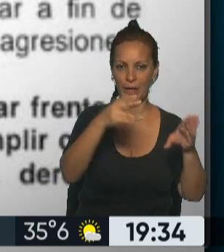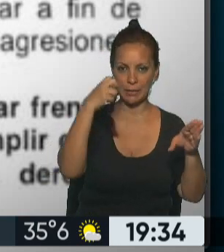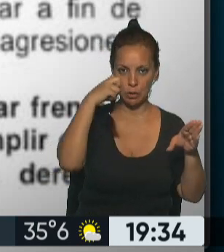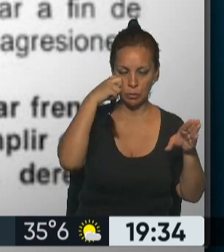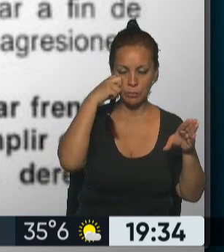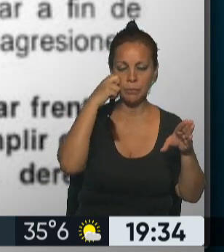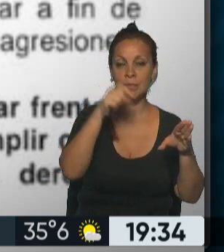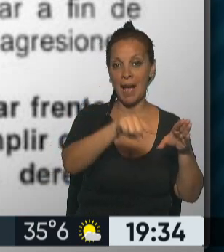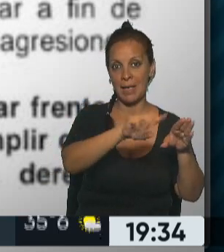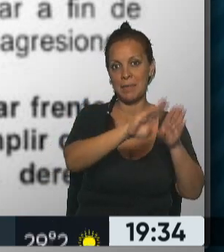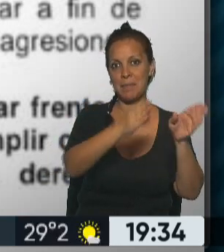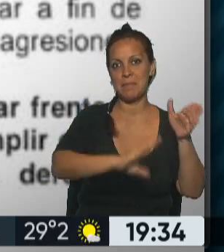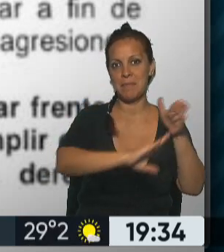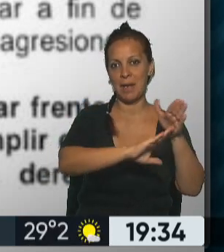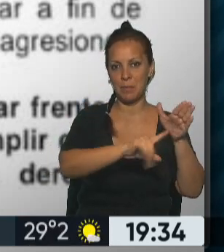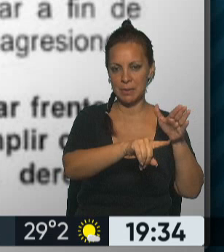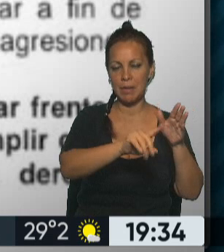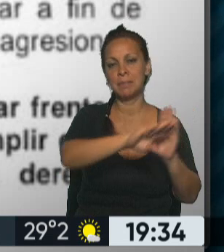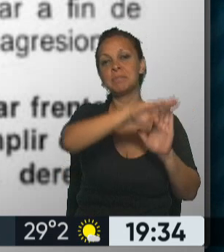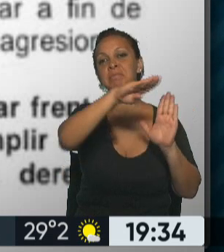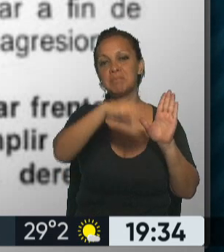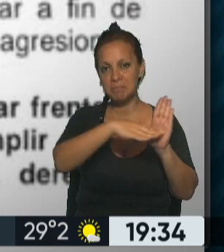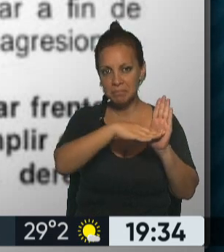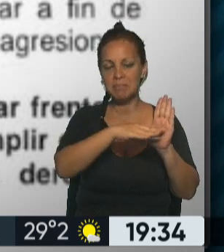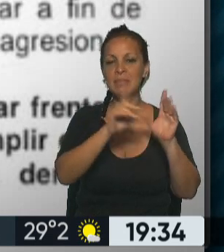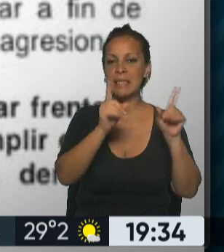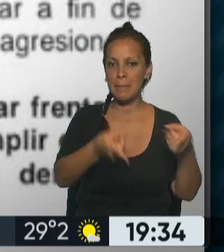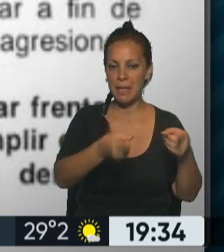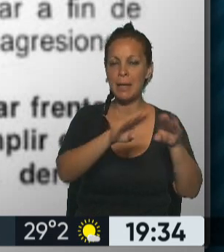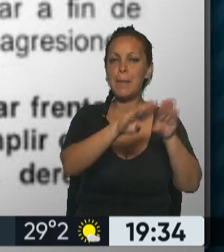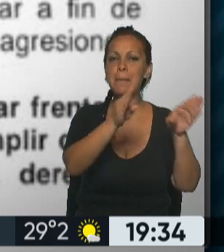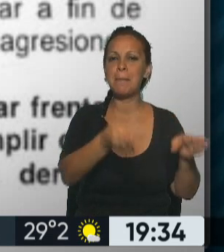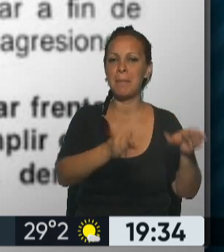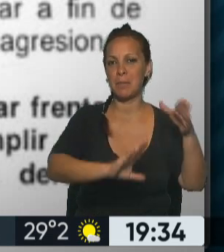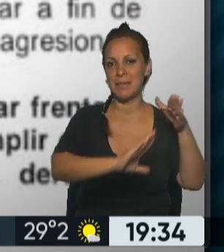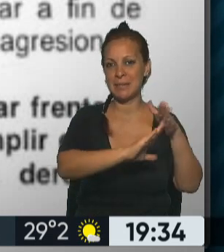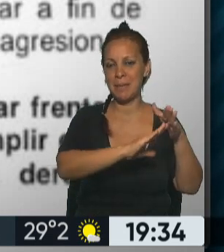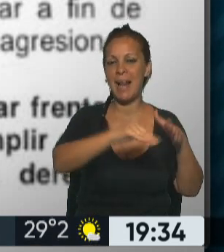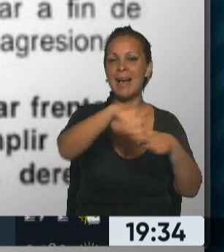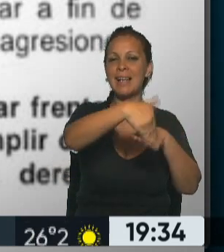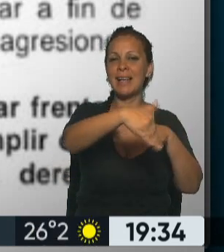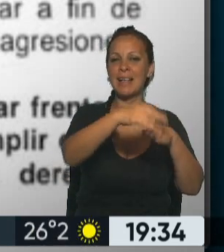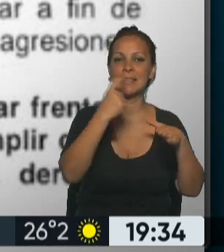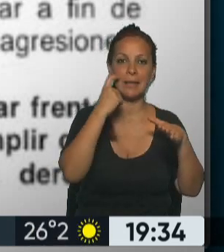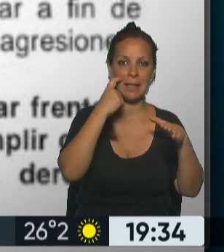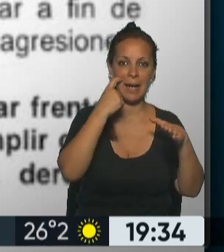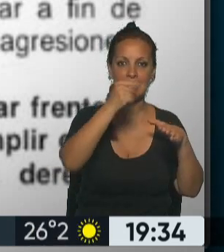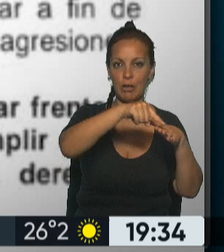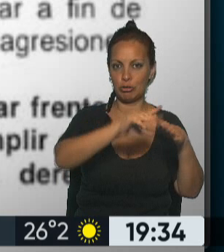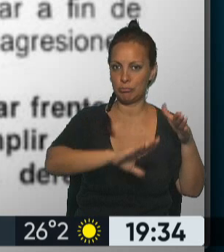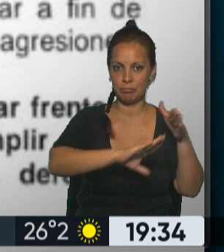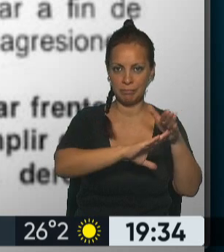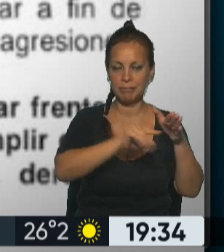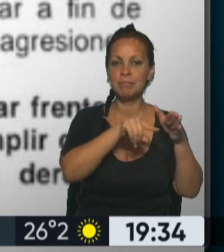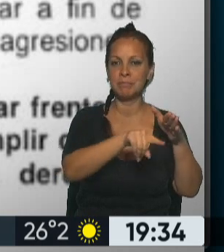a estar el palco. El punto número dos justamente tiene que ver con eso, que la instalación del palco sea sobre la calle Entre Ríos y de ahí llevar adelante el acto hacia el